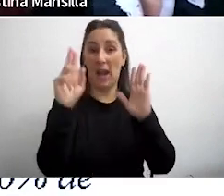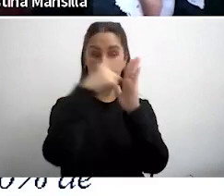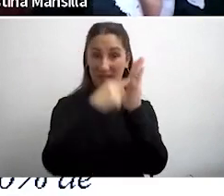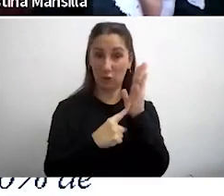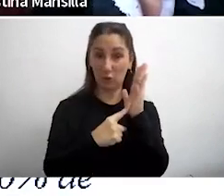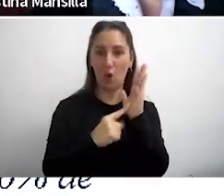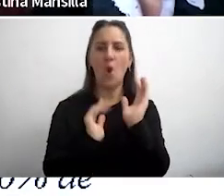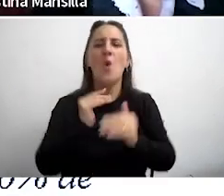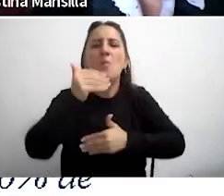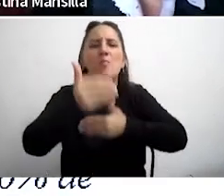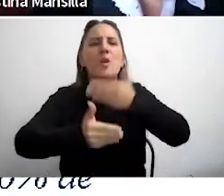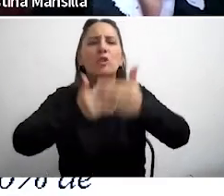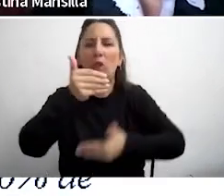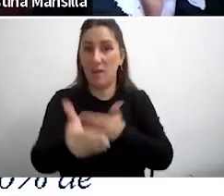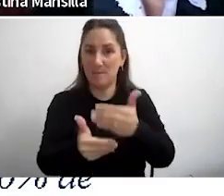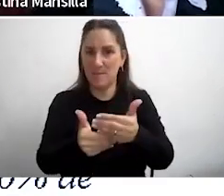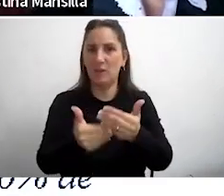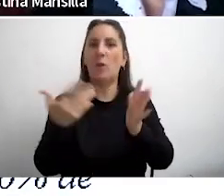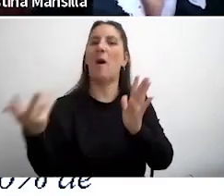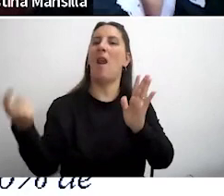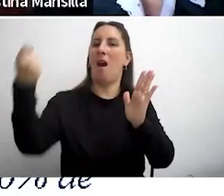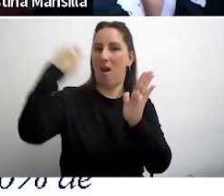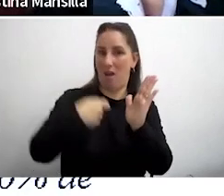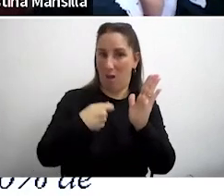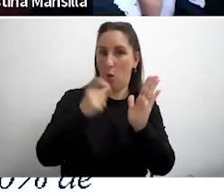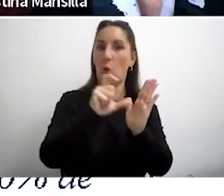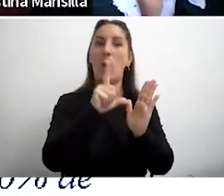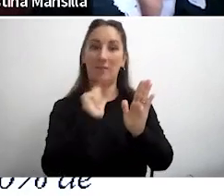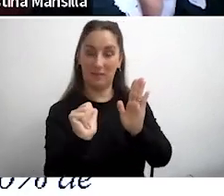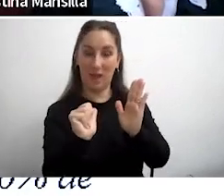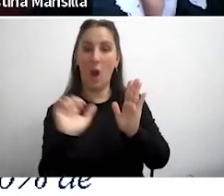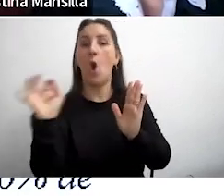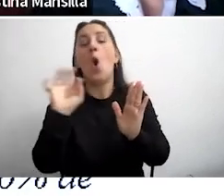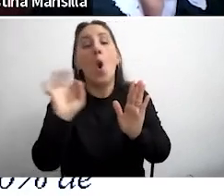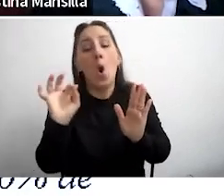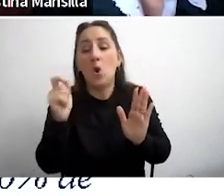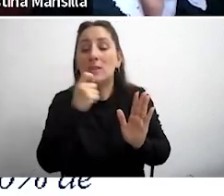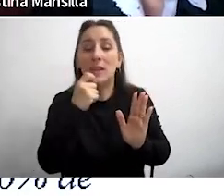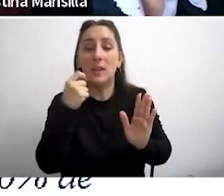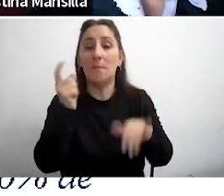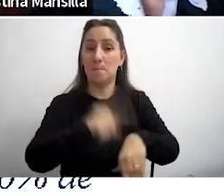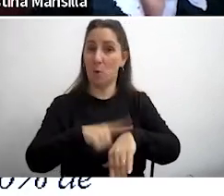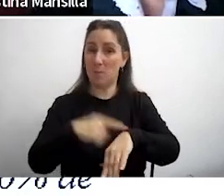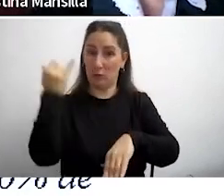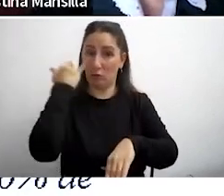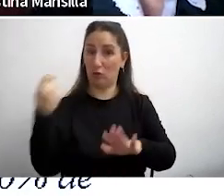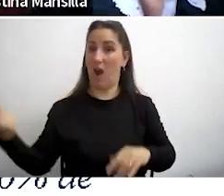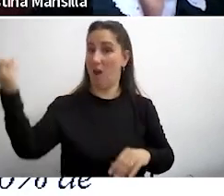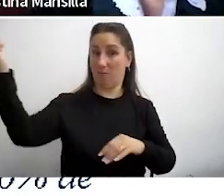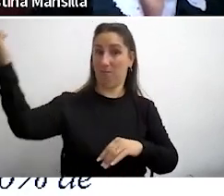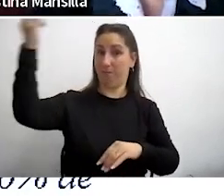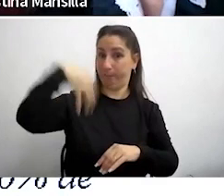el procedimiento para la acreditación en cuenta y o, si tiene que, una vez que está acreditado en cuenta, hacer